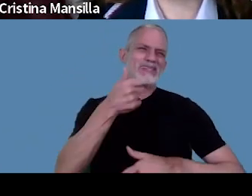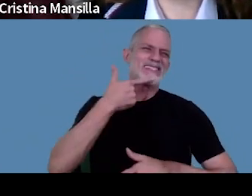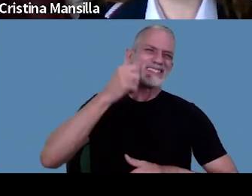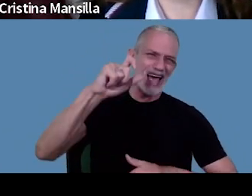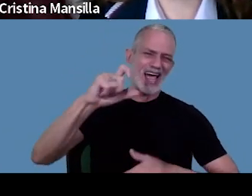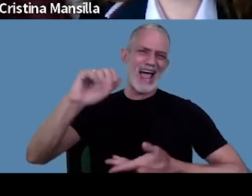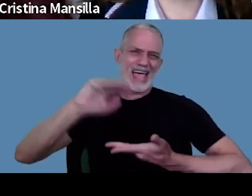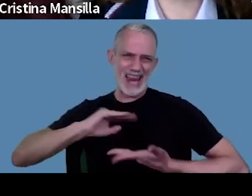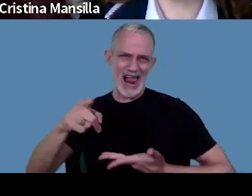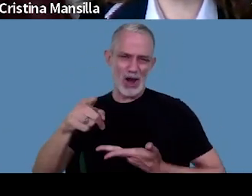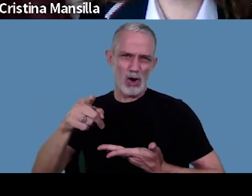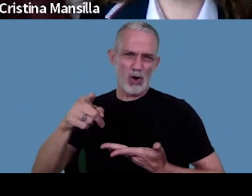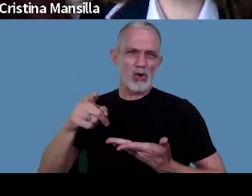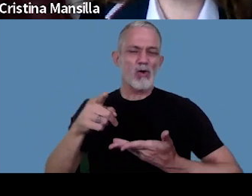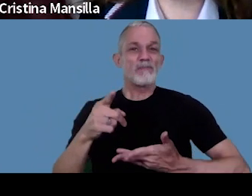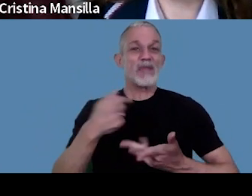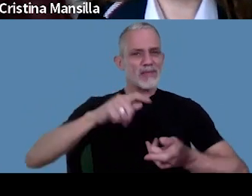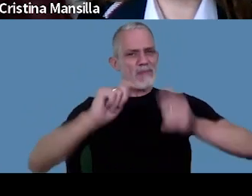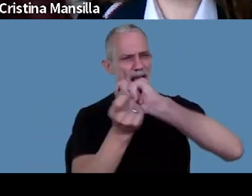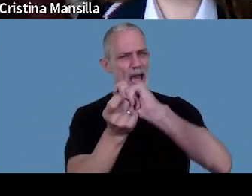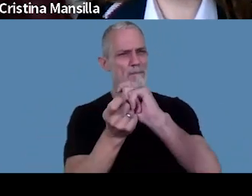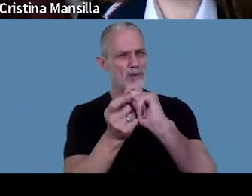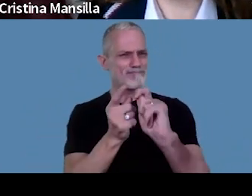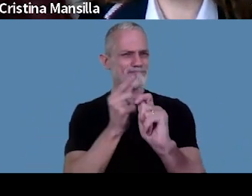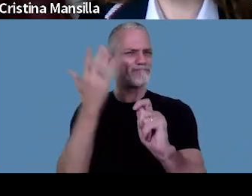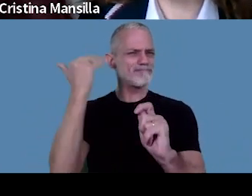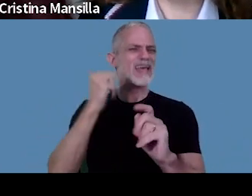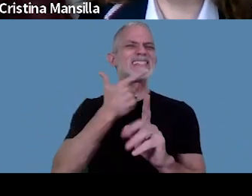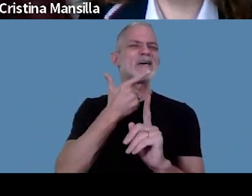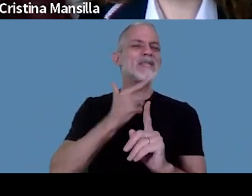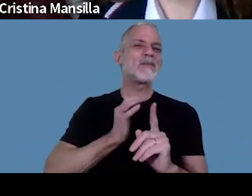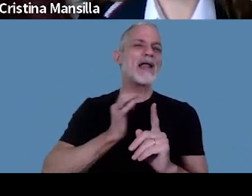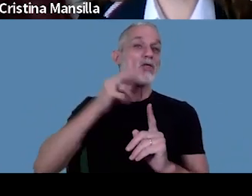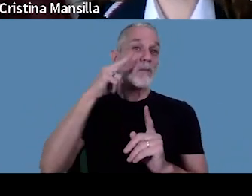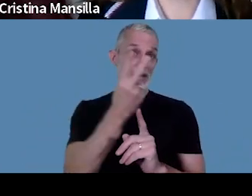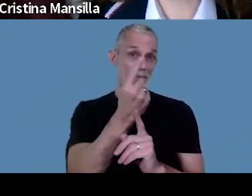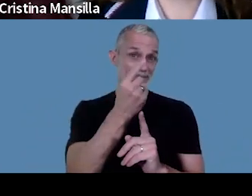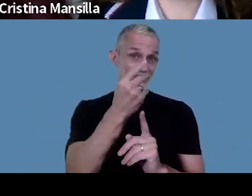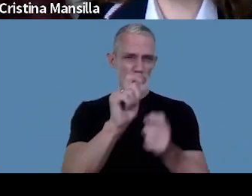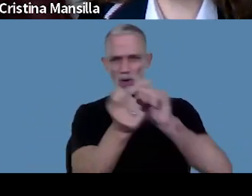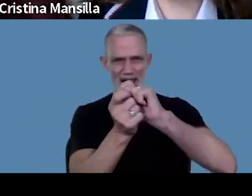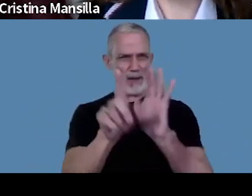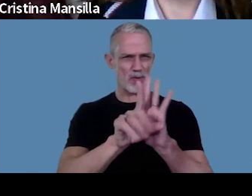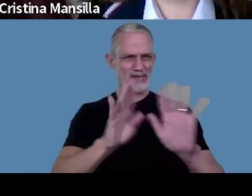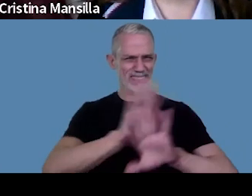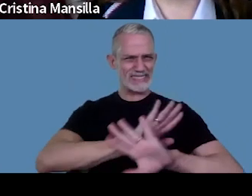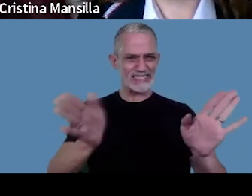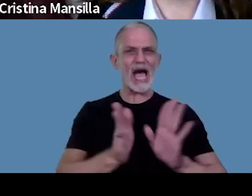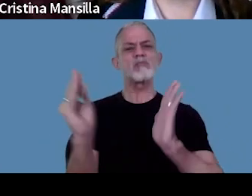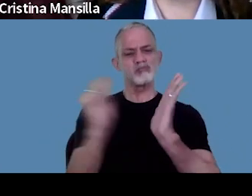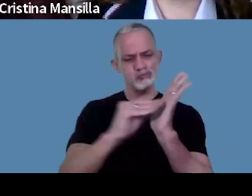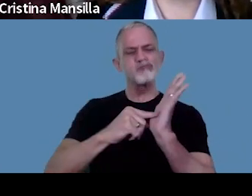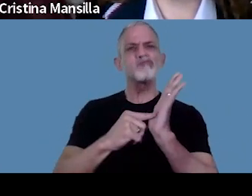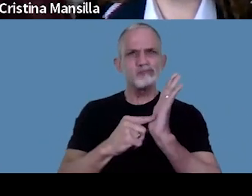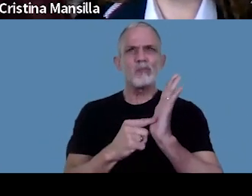Ustedes saben que desde la reforma introducida en septiembre del 2021, ya se había previsto, ¿sí?, que